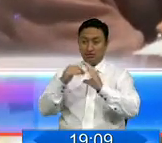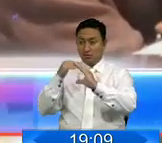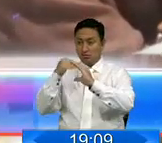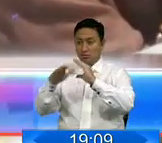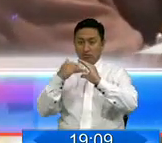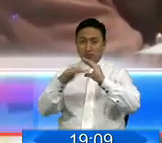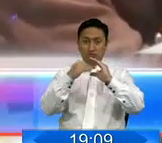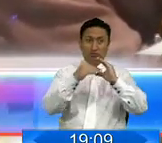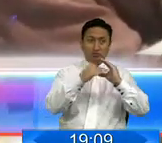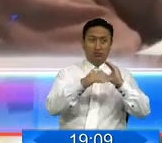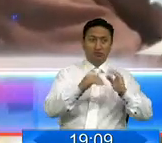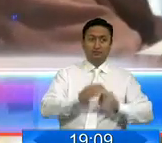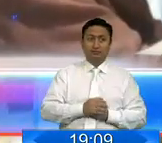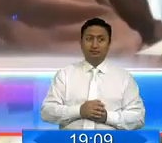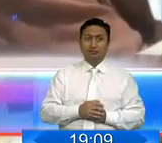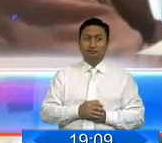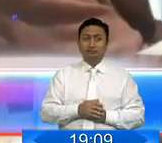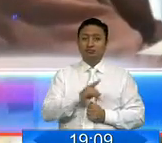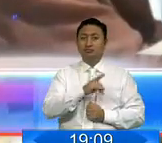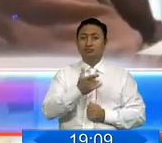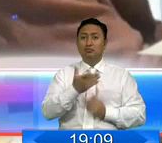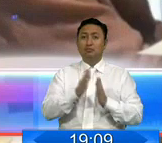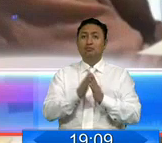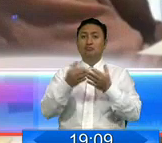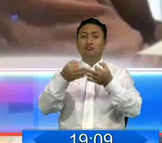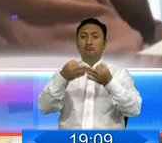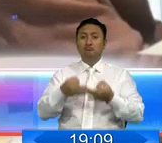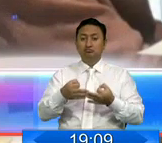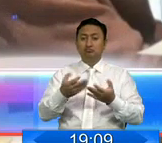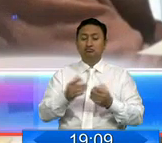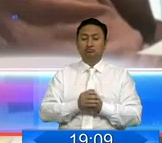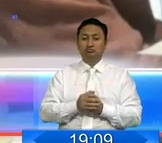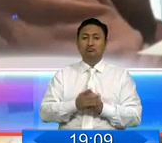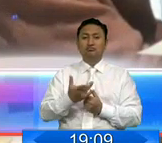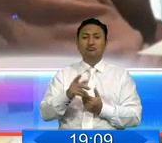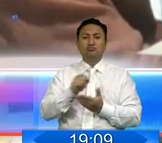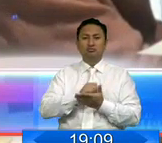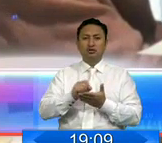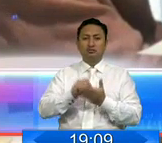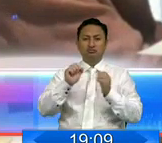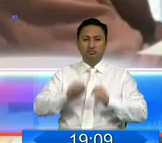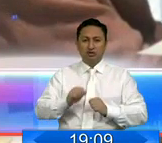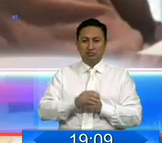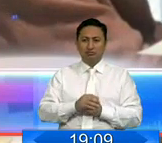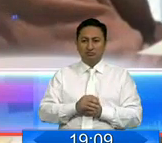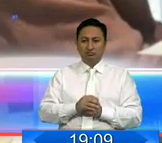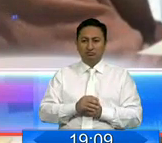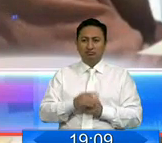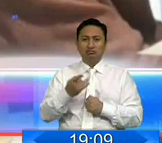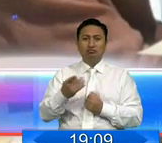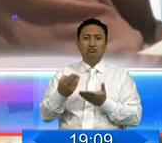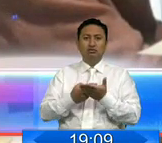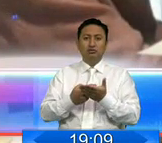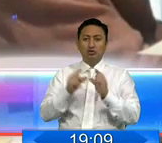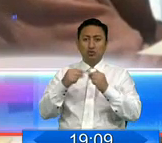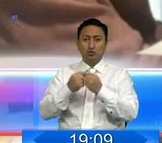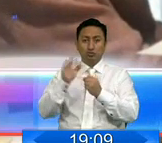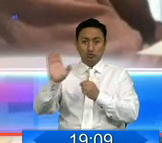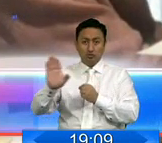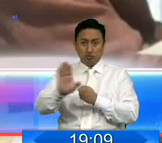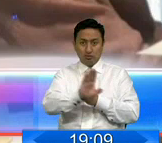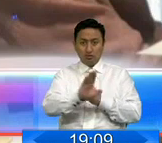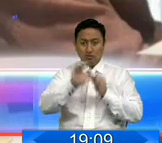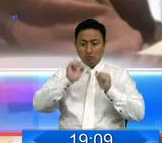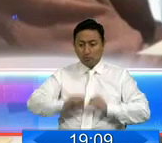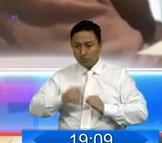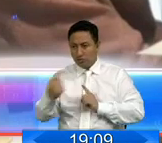distintos partidos políticos, un pedido formal, oficial, escrito, de ser recibida en una reunión de su bancada para tener